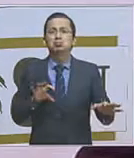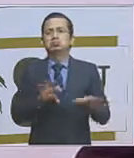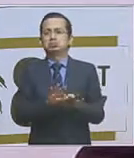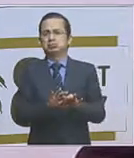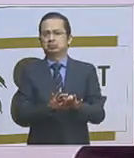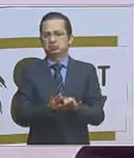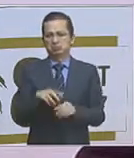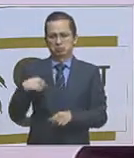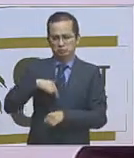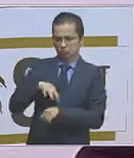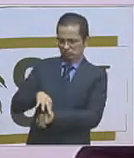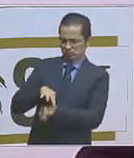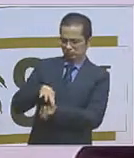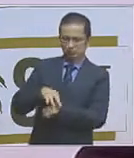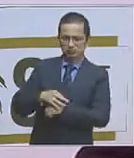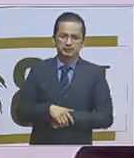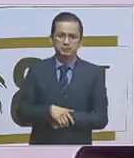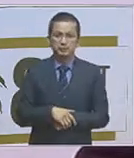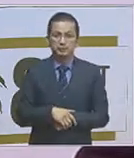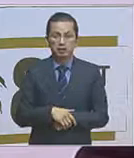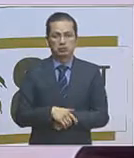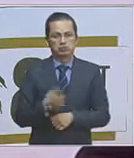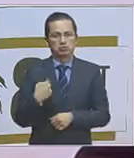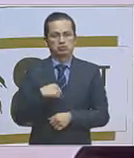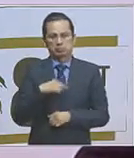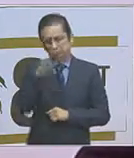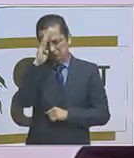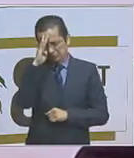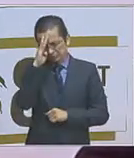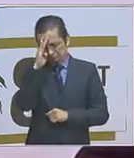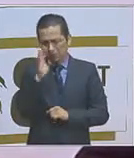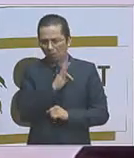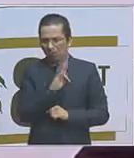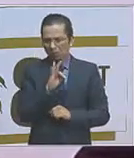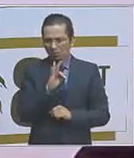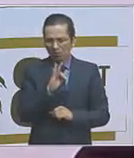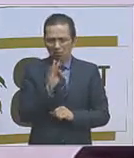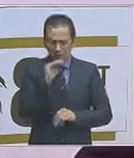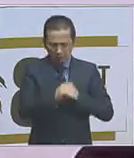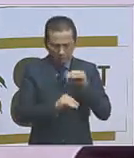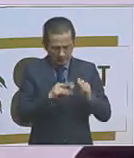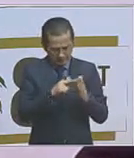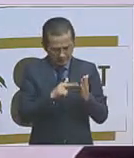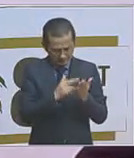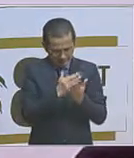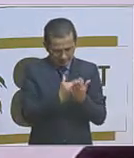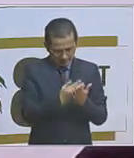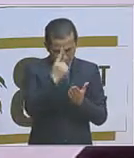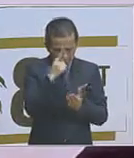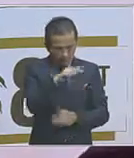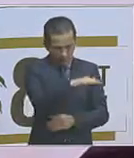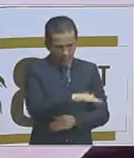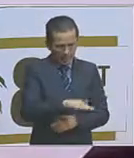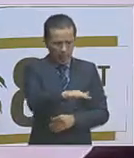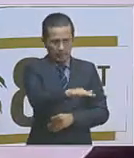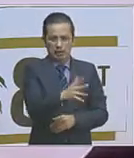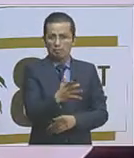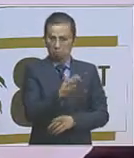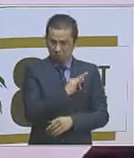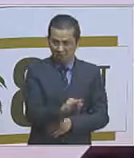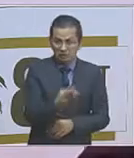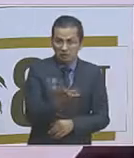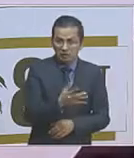será factible construir un modelo normativo con un flujo de 500 millones de tweets diarios será